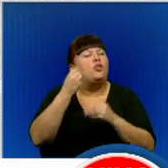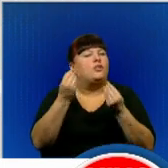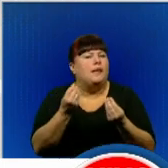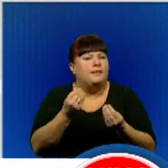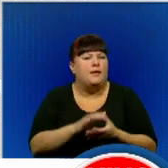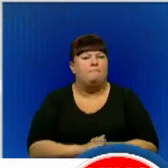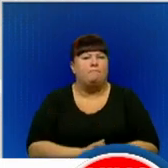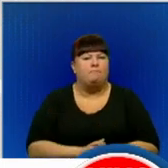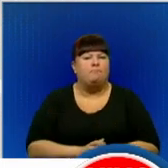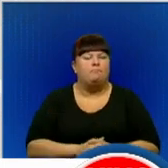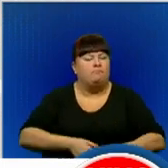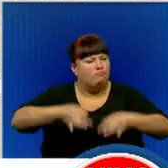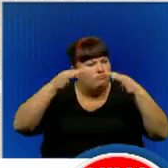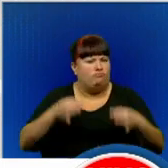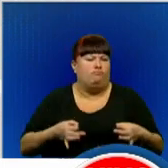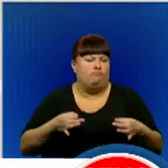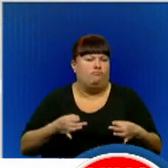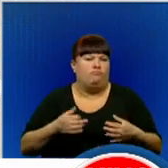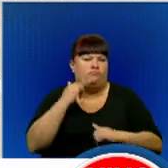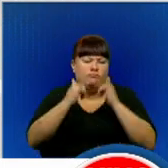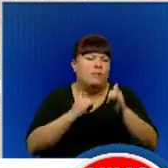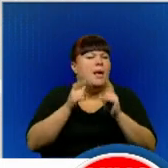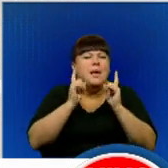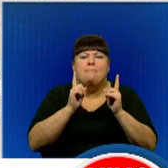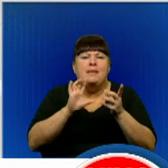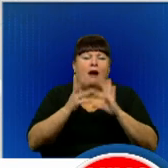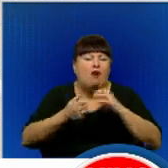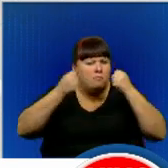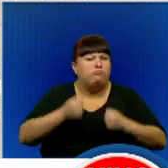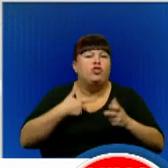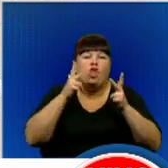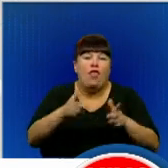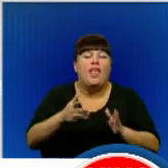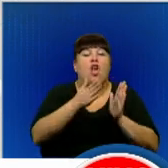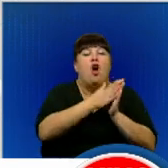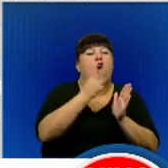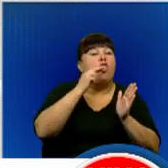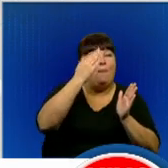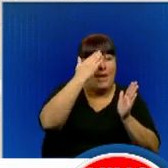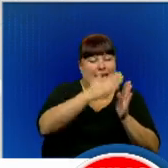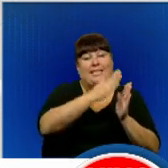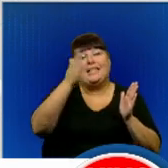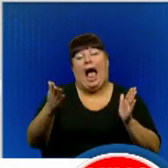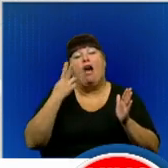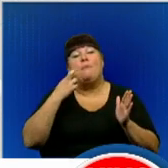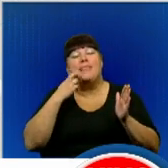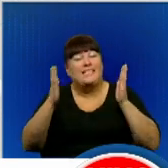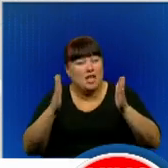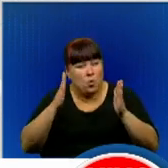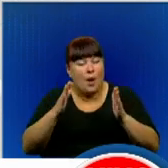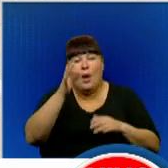la mayor firmeza posible con la misma firmeza que digo que entre el 2015 y el 2019